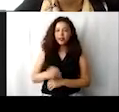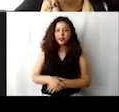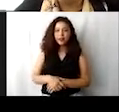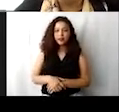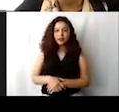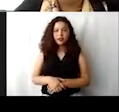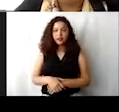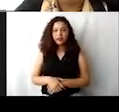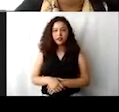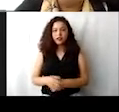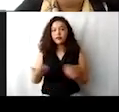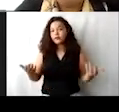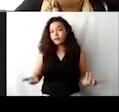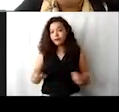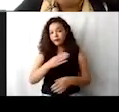Bueno,